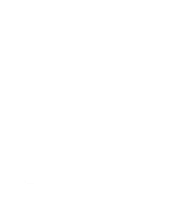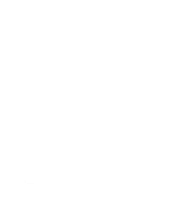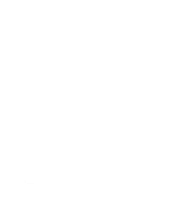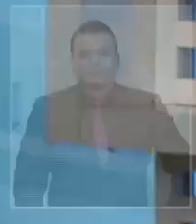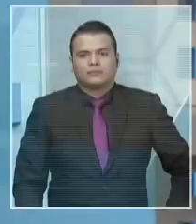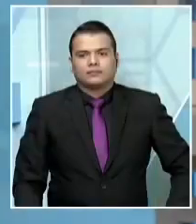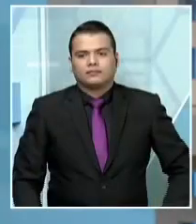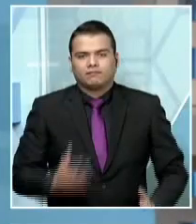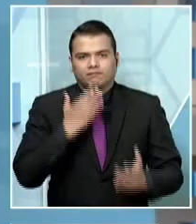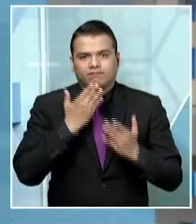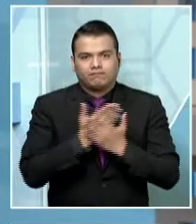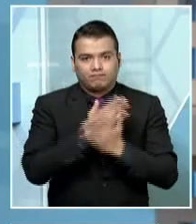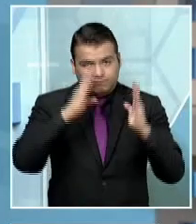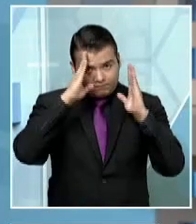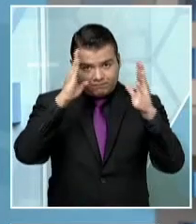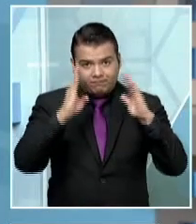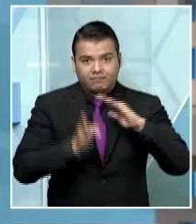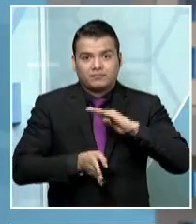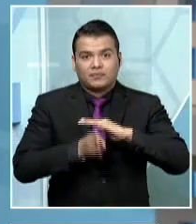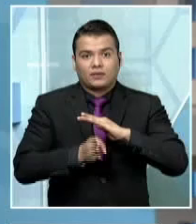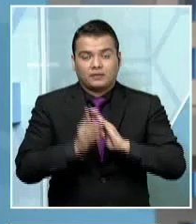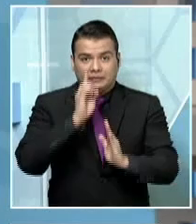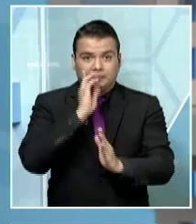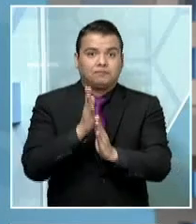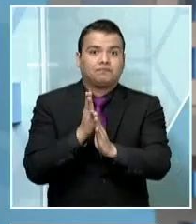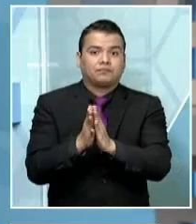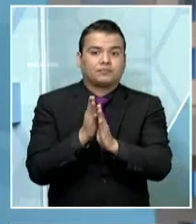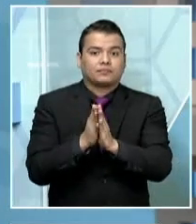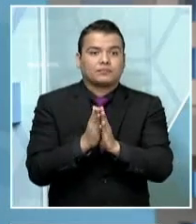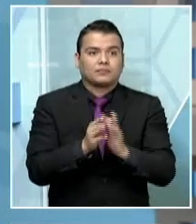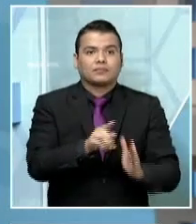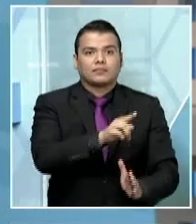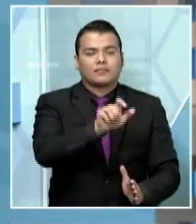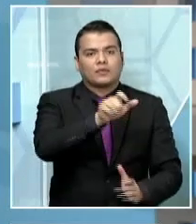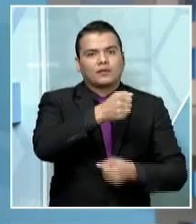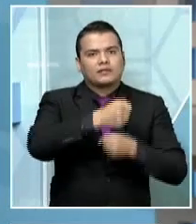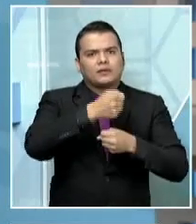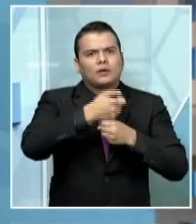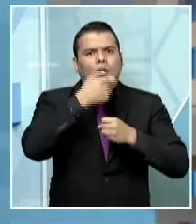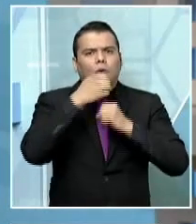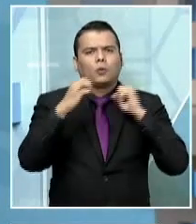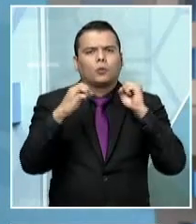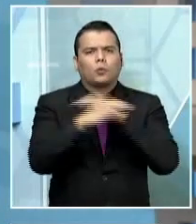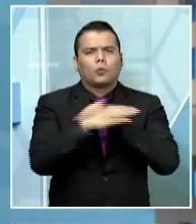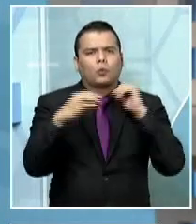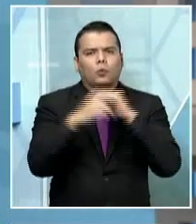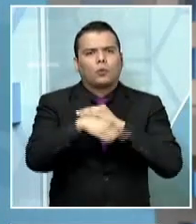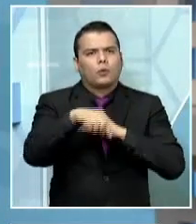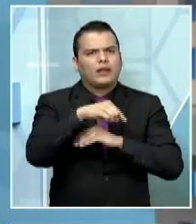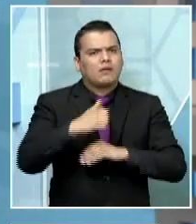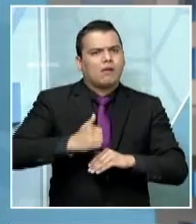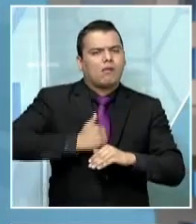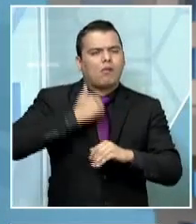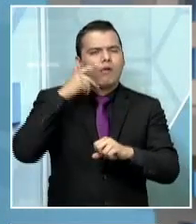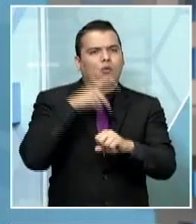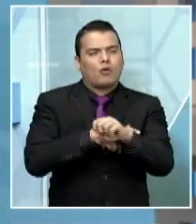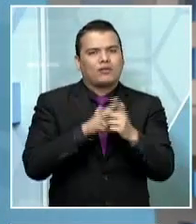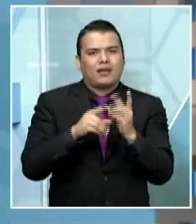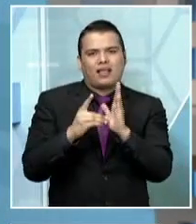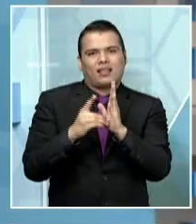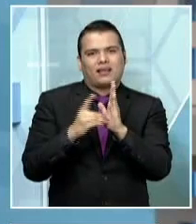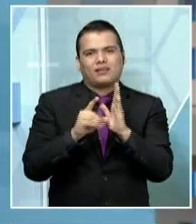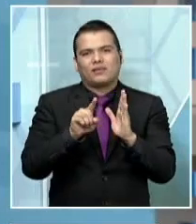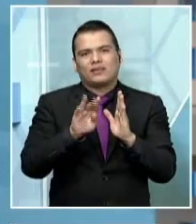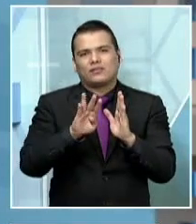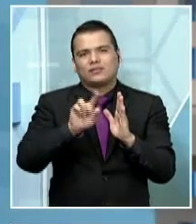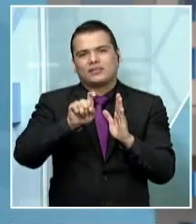314-793-7832. Gracias por seguir con nosotros. Y abusos por parte de los guardas de tránsito y el desconocimiento del decreto